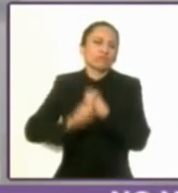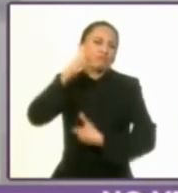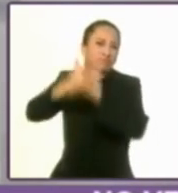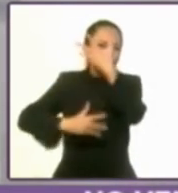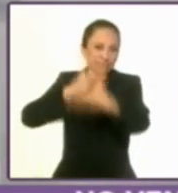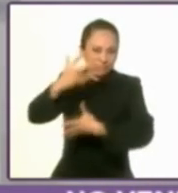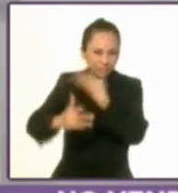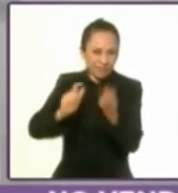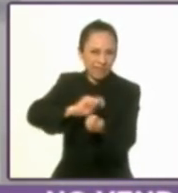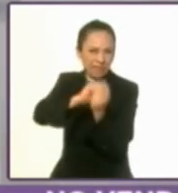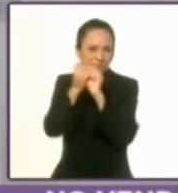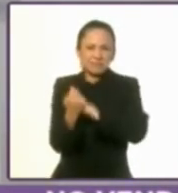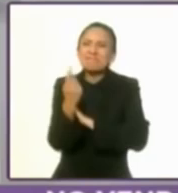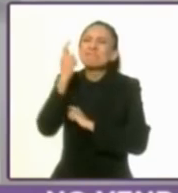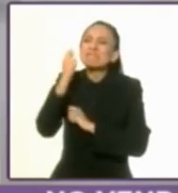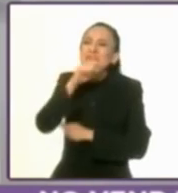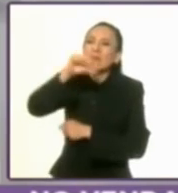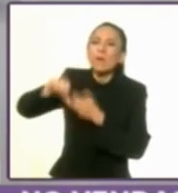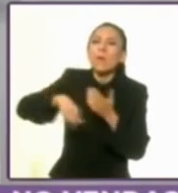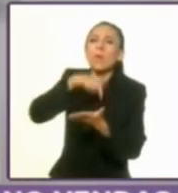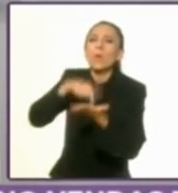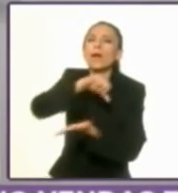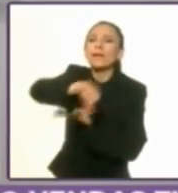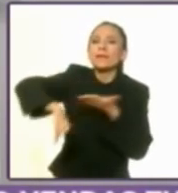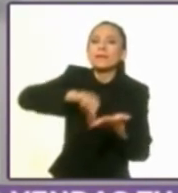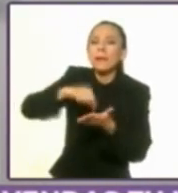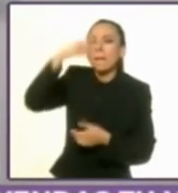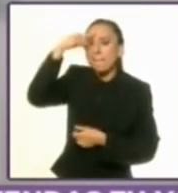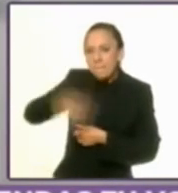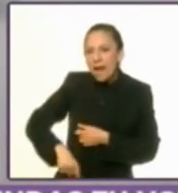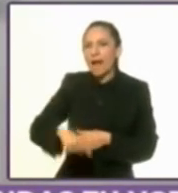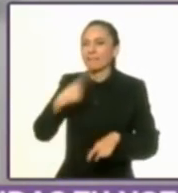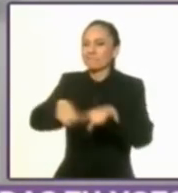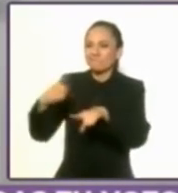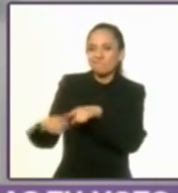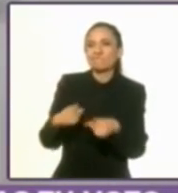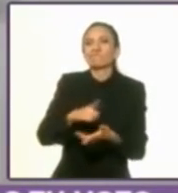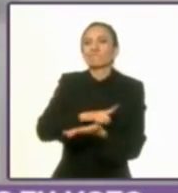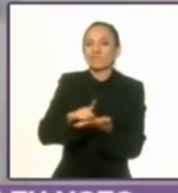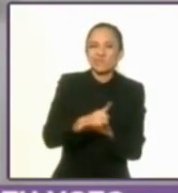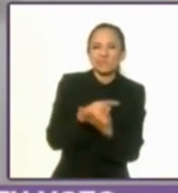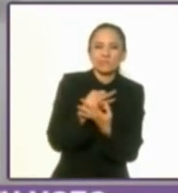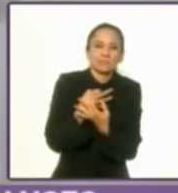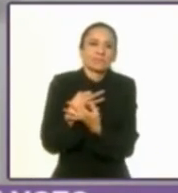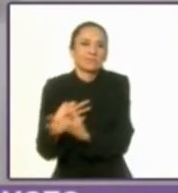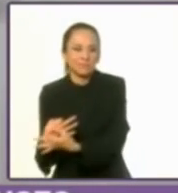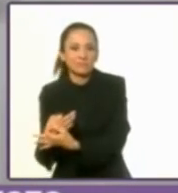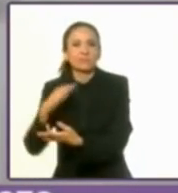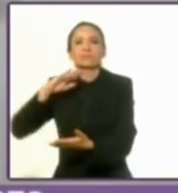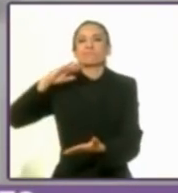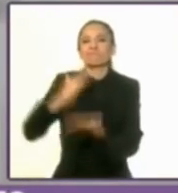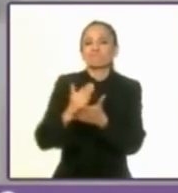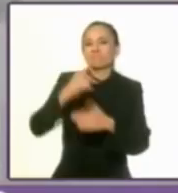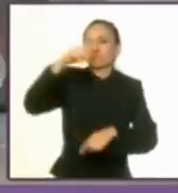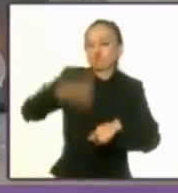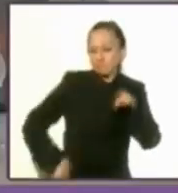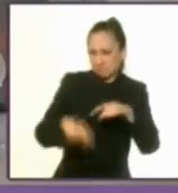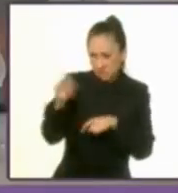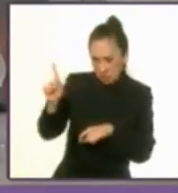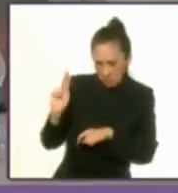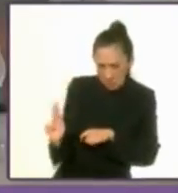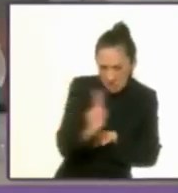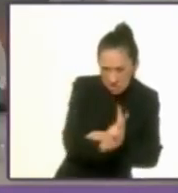que son los centros de atención psicológica de prevención y atención a las adicciones es la misma propuesta en que se diferencian yo quiero